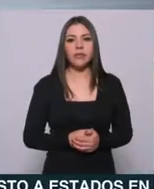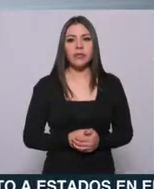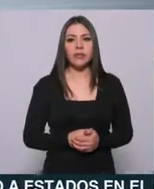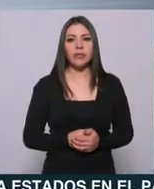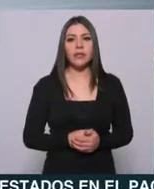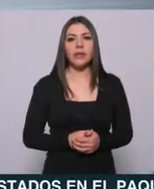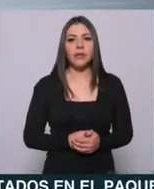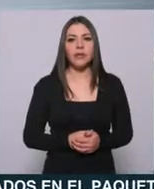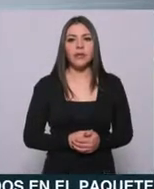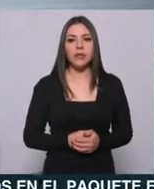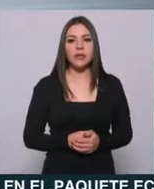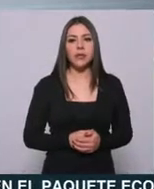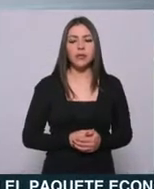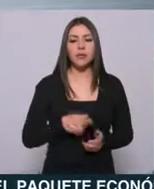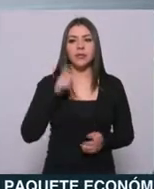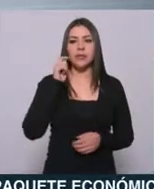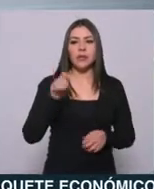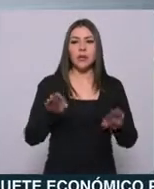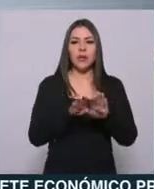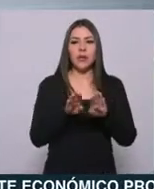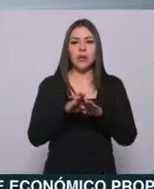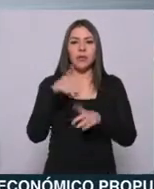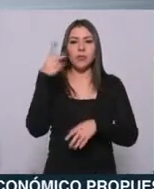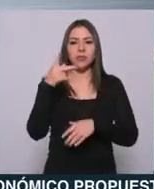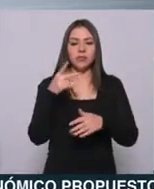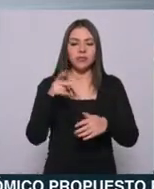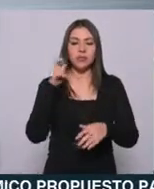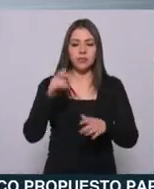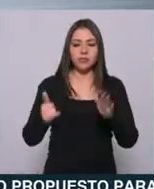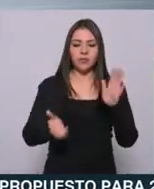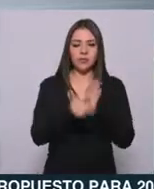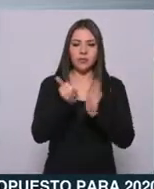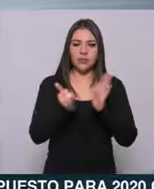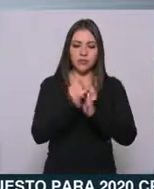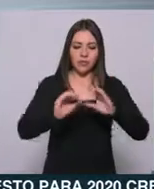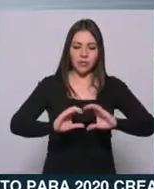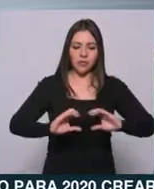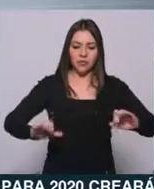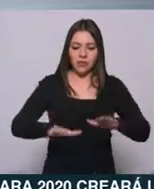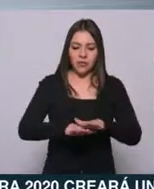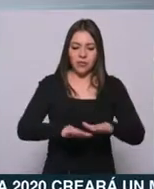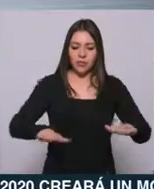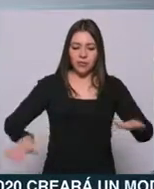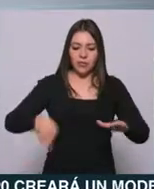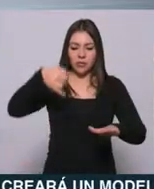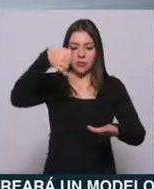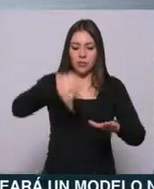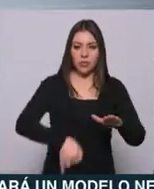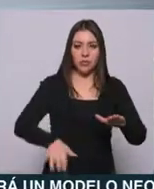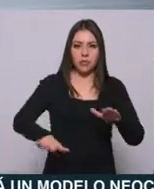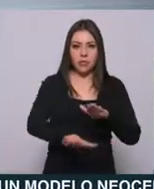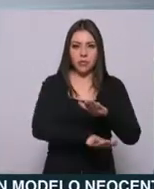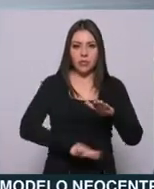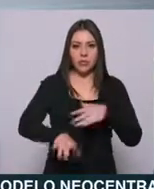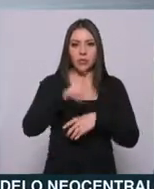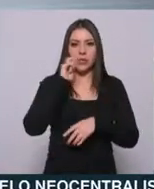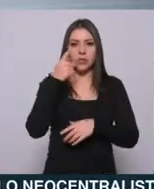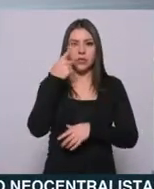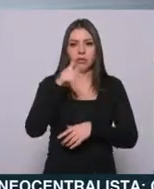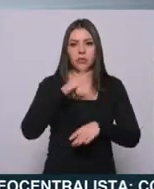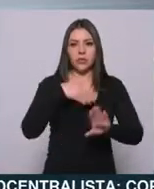remover la supresión bajo las losas de cimentación y transferirla bajo las contratraves del